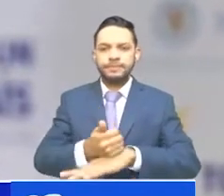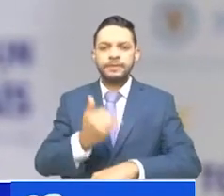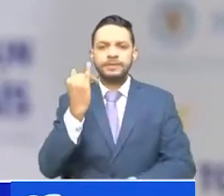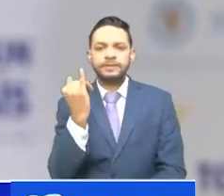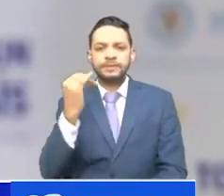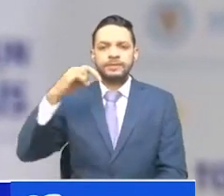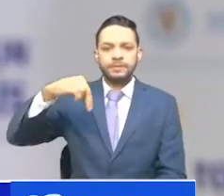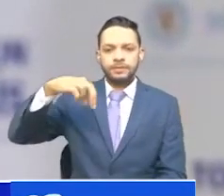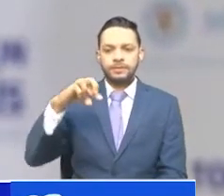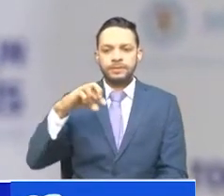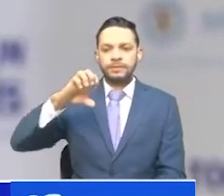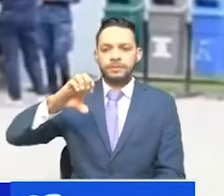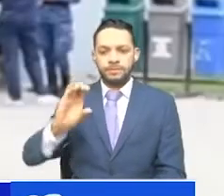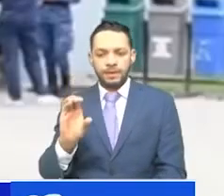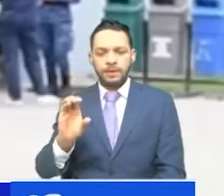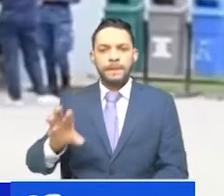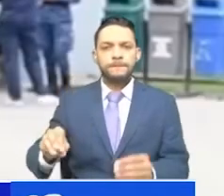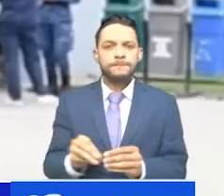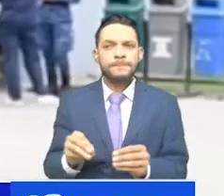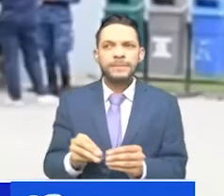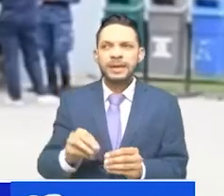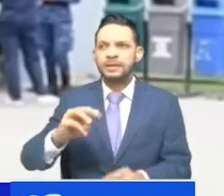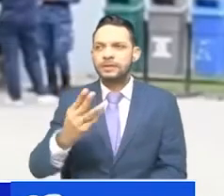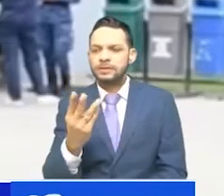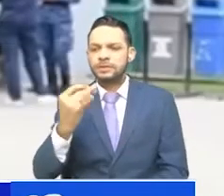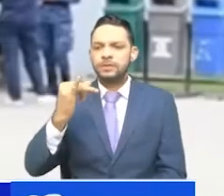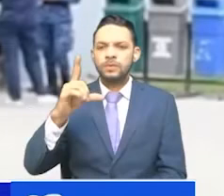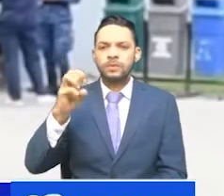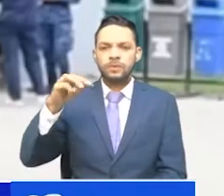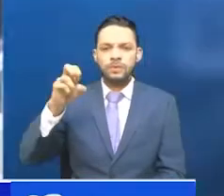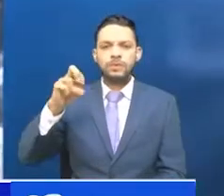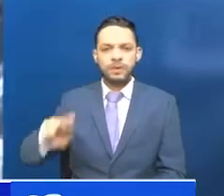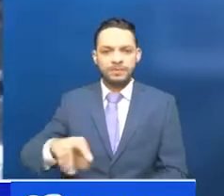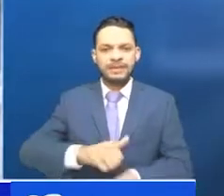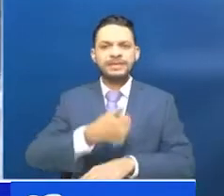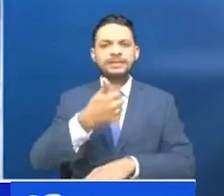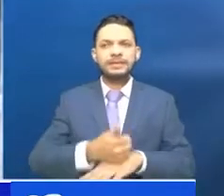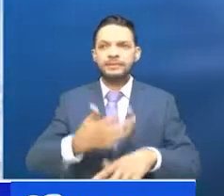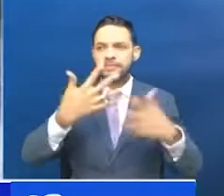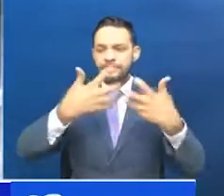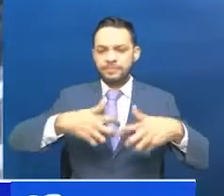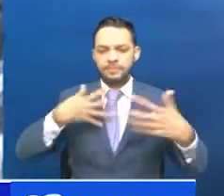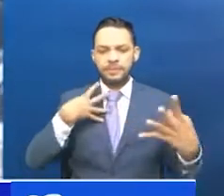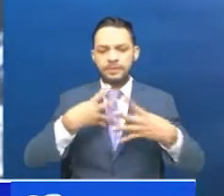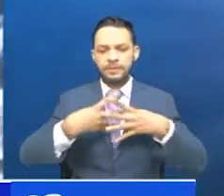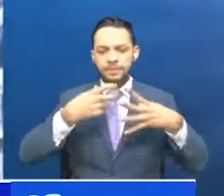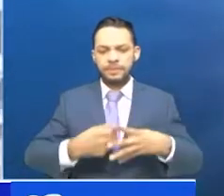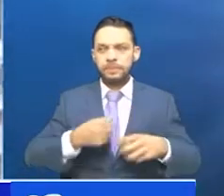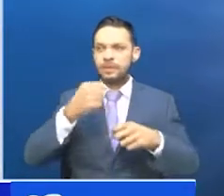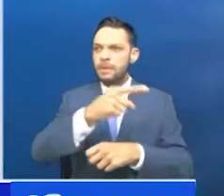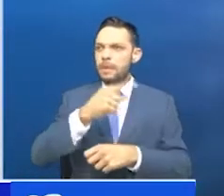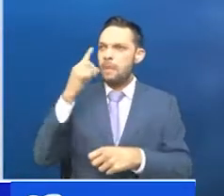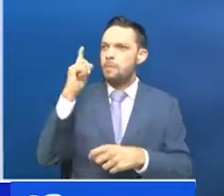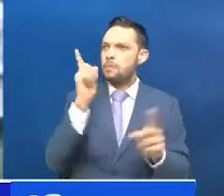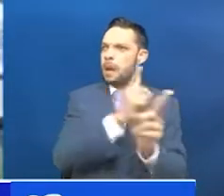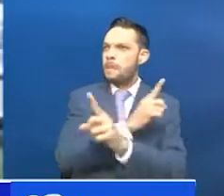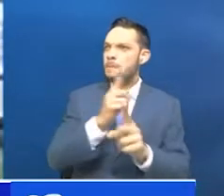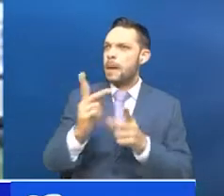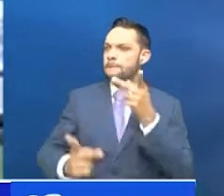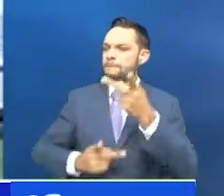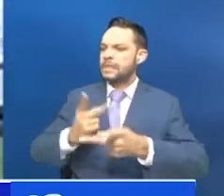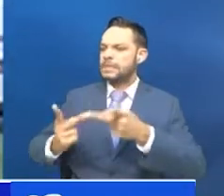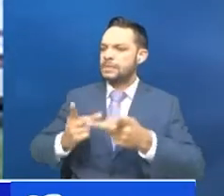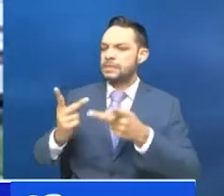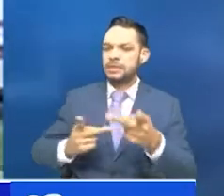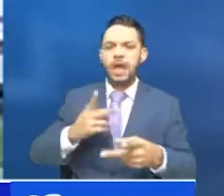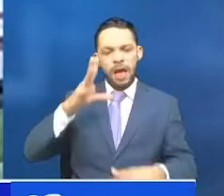general Mariano Botero, al igual que Wilmer Valencia, el director de la cárcel La Picota, luego de que Matos fuera descubierto mientras paseaba por las calles de Bogotá con